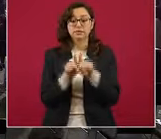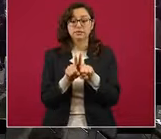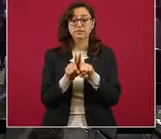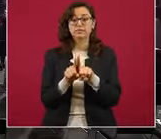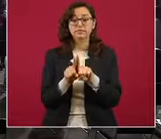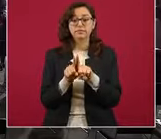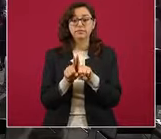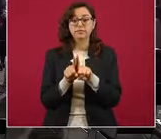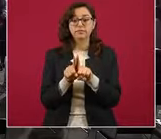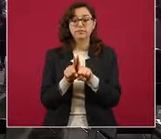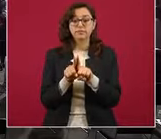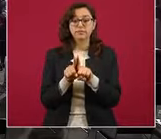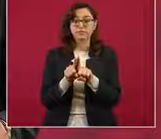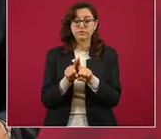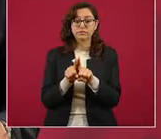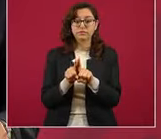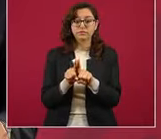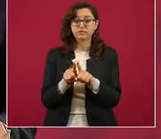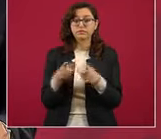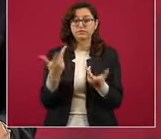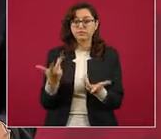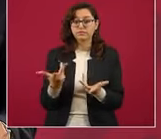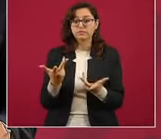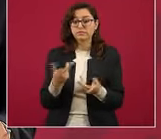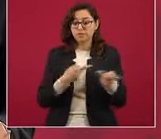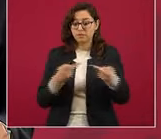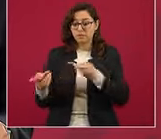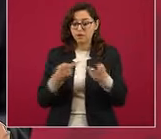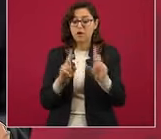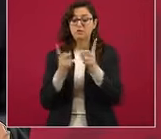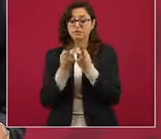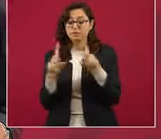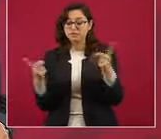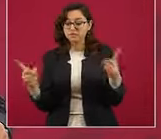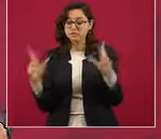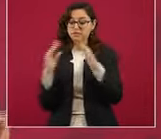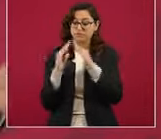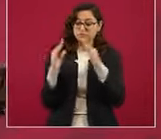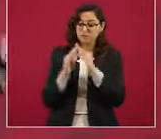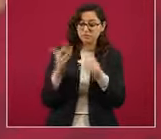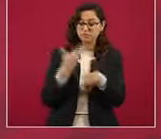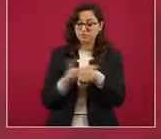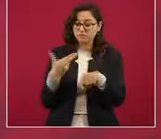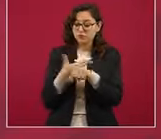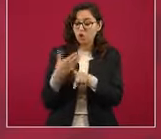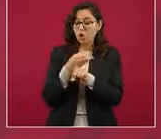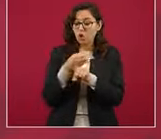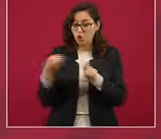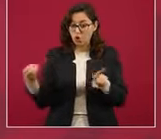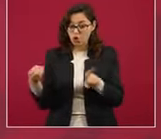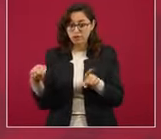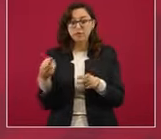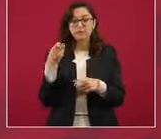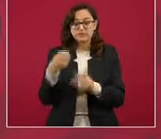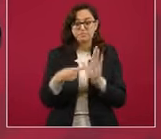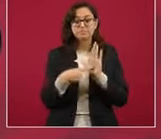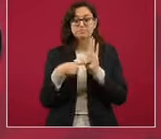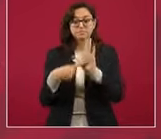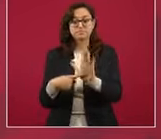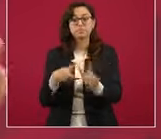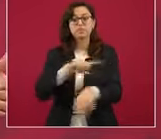el programa de desarrollo urbano de vivienda. Luego, por la tarde, voy